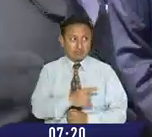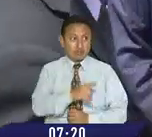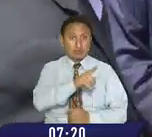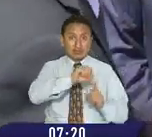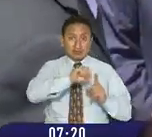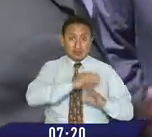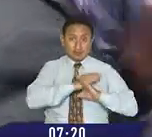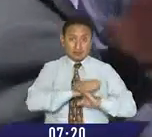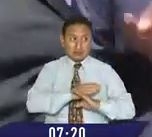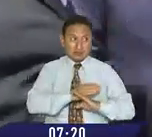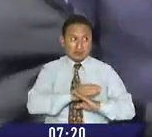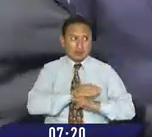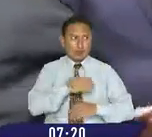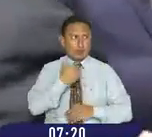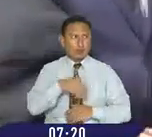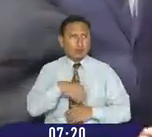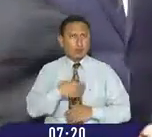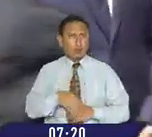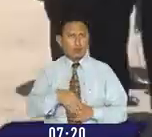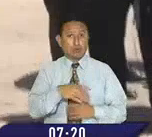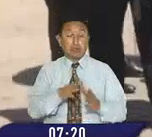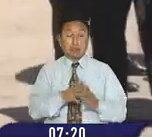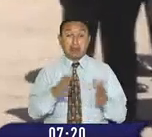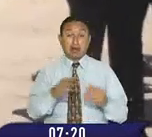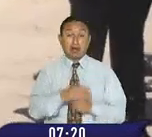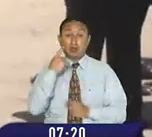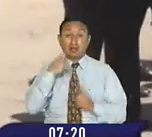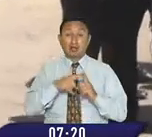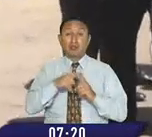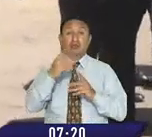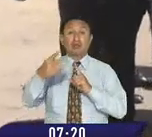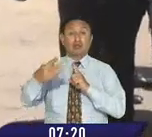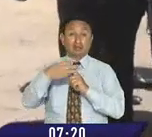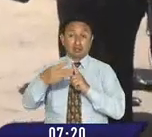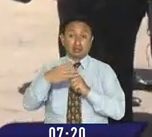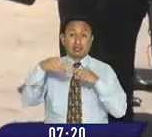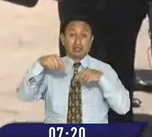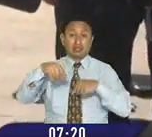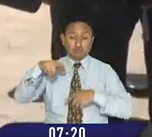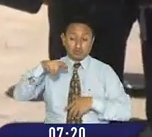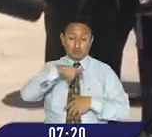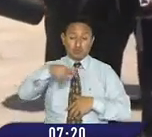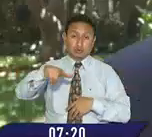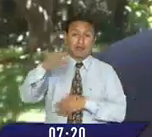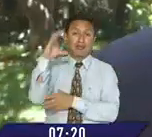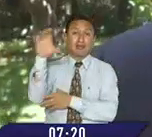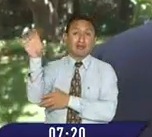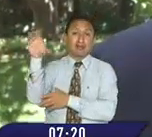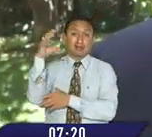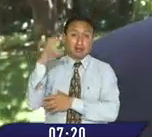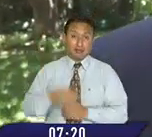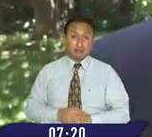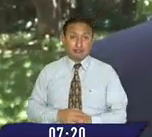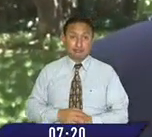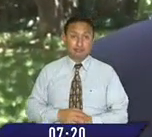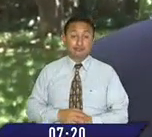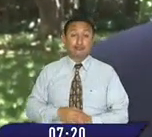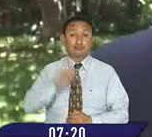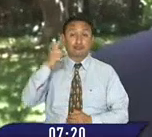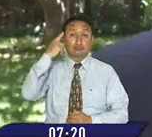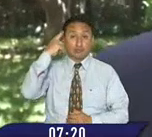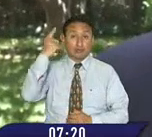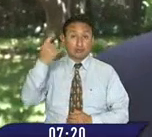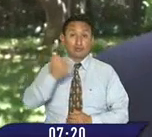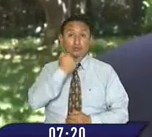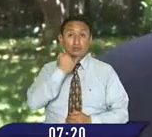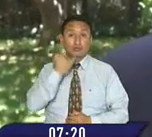defensa compuestos desde infraestructura en ciberseguridad hasta radares y aviones no tripulados. El gobierno de Israel está